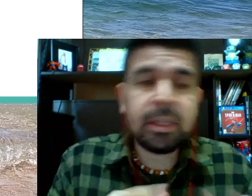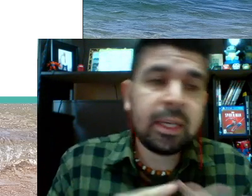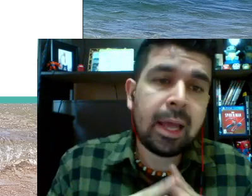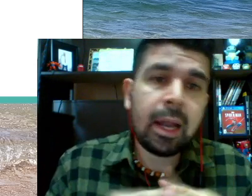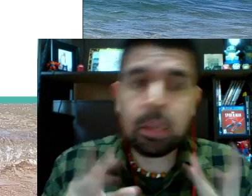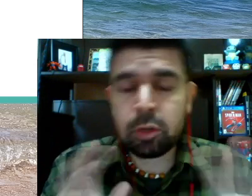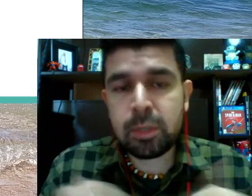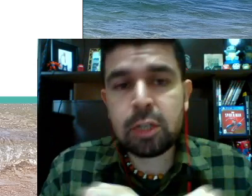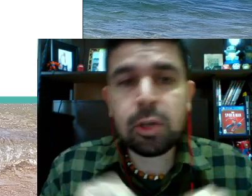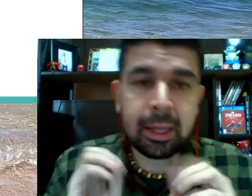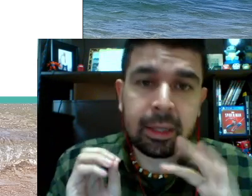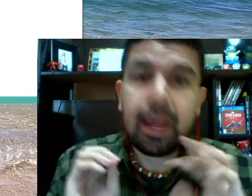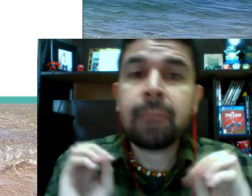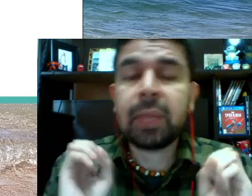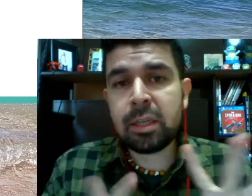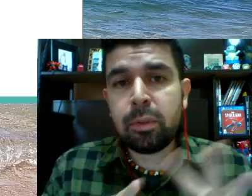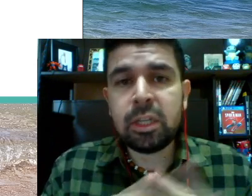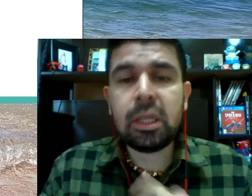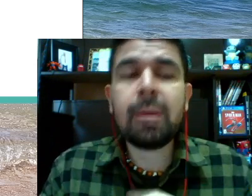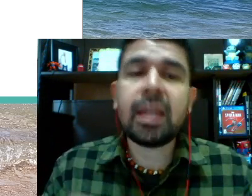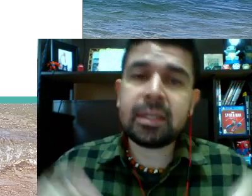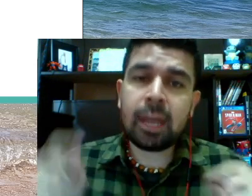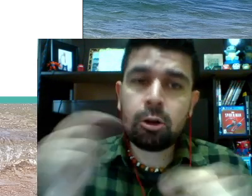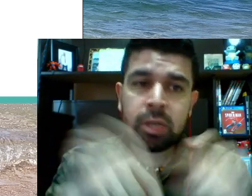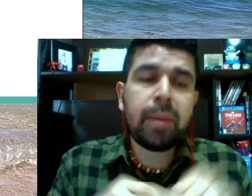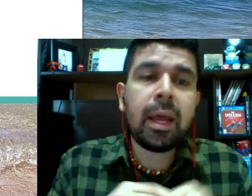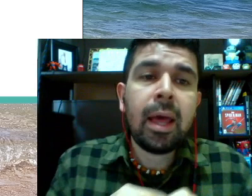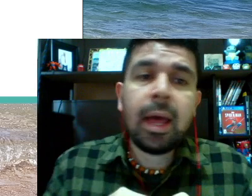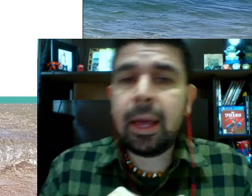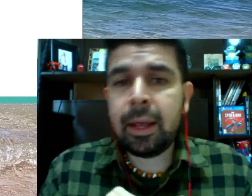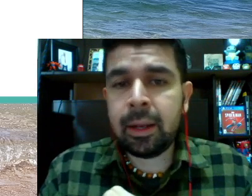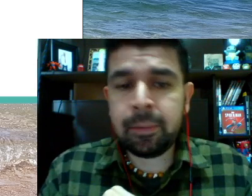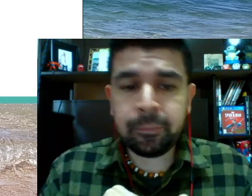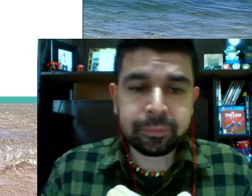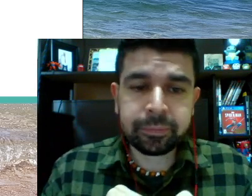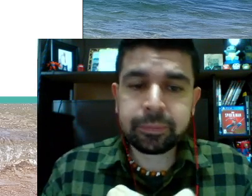sabes que ya las hemos visto y que las diapositivas las dejo siempre